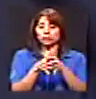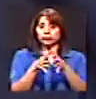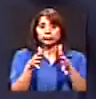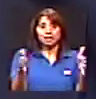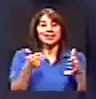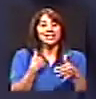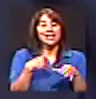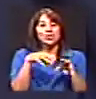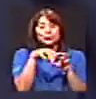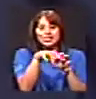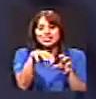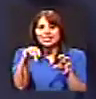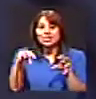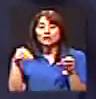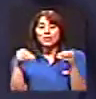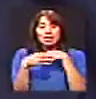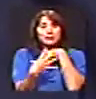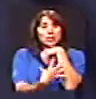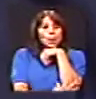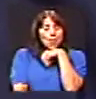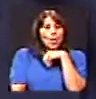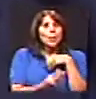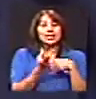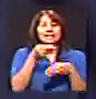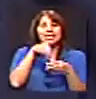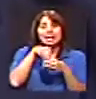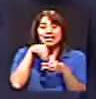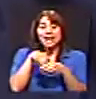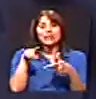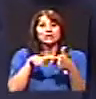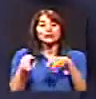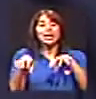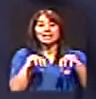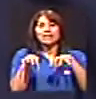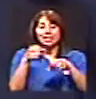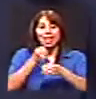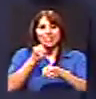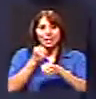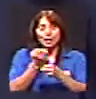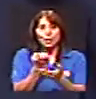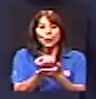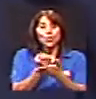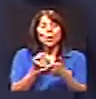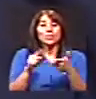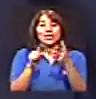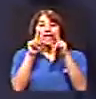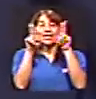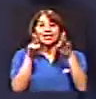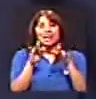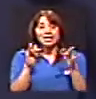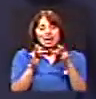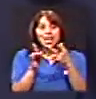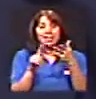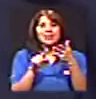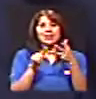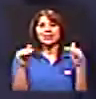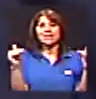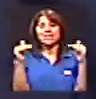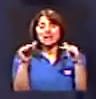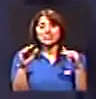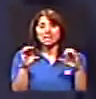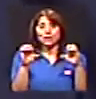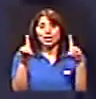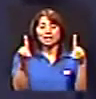los sentidos, en ingresos, en actividad económica, en penetración de internet, en niveles educativos, en fin, y es